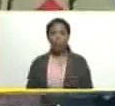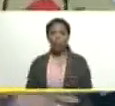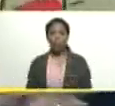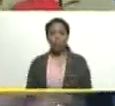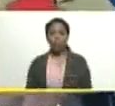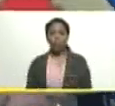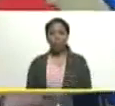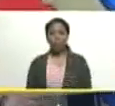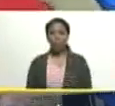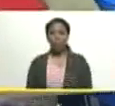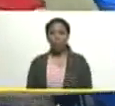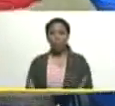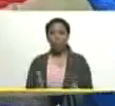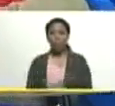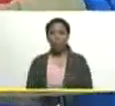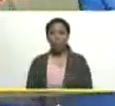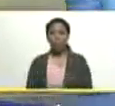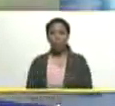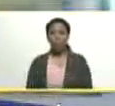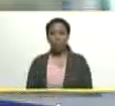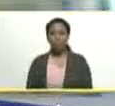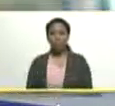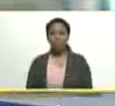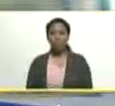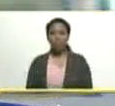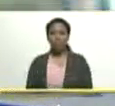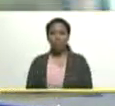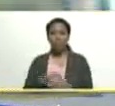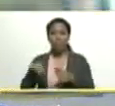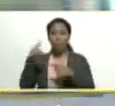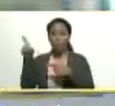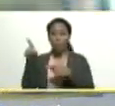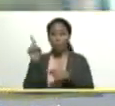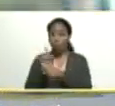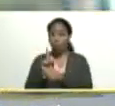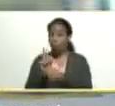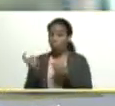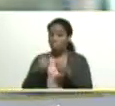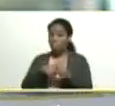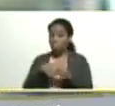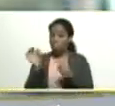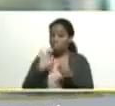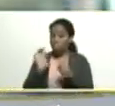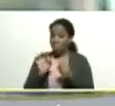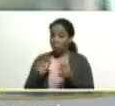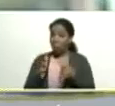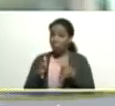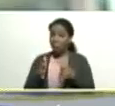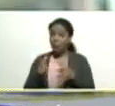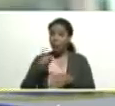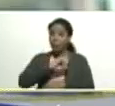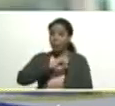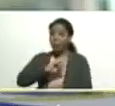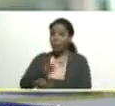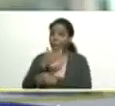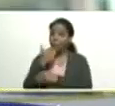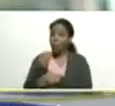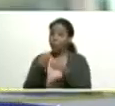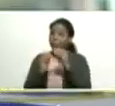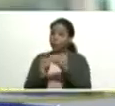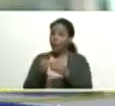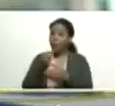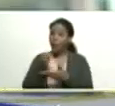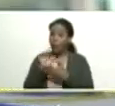Portugueseño, pues. De Biscocuy no clasificó ninguno. Bueno, hay que mandar a Escalón a mejorar la calidad del